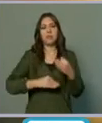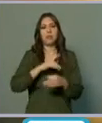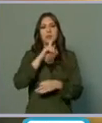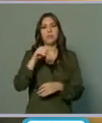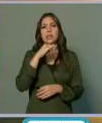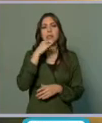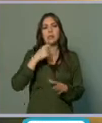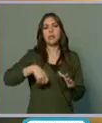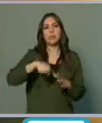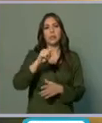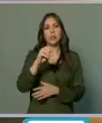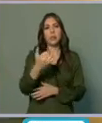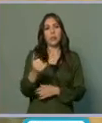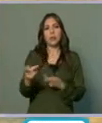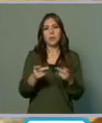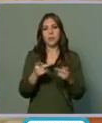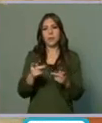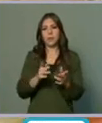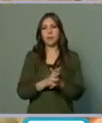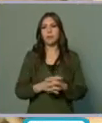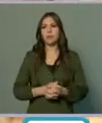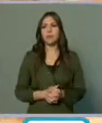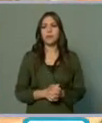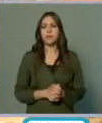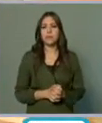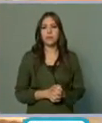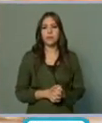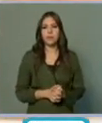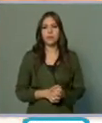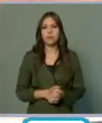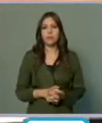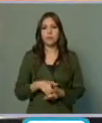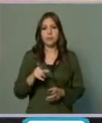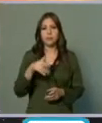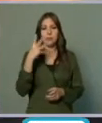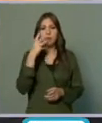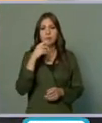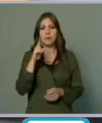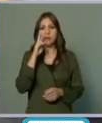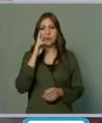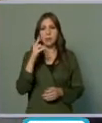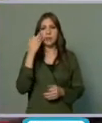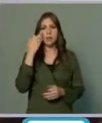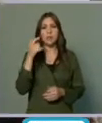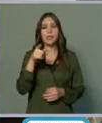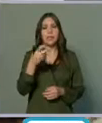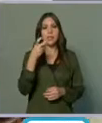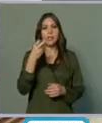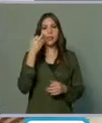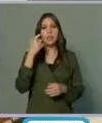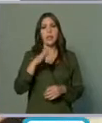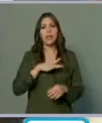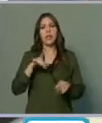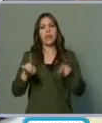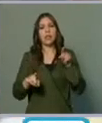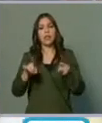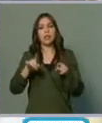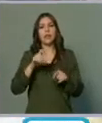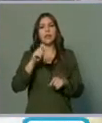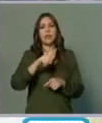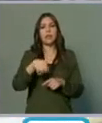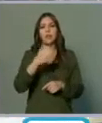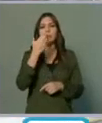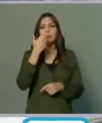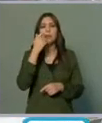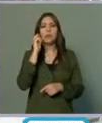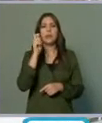salsa de soya preparada al gusto. Y ya nada más vean qué presentación. Aquí nos hicieron favor de traernos opcional, algo que consumen